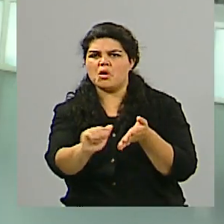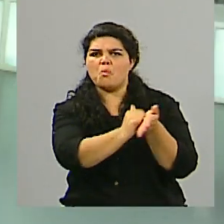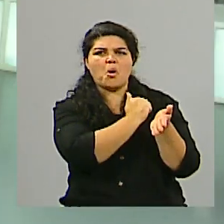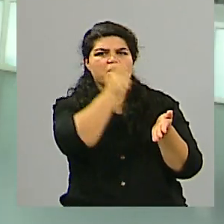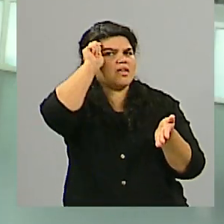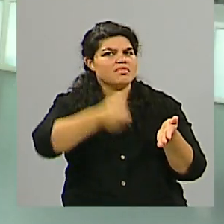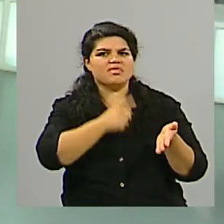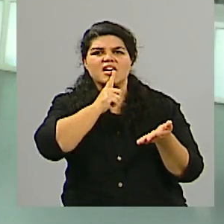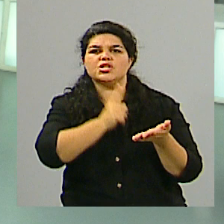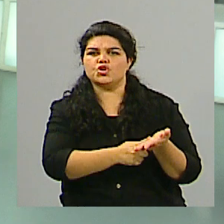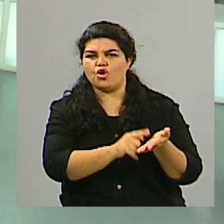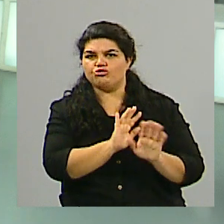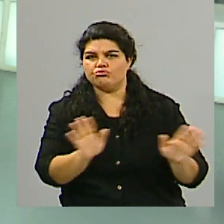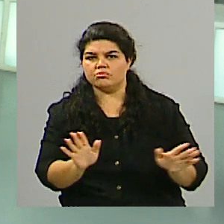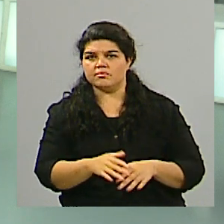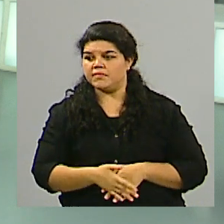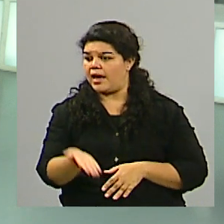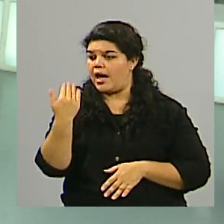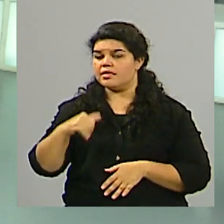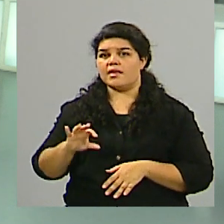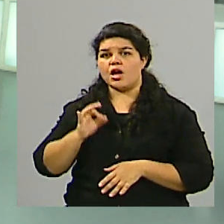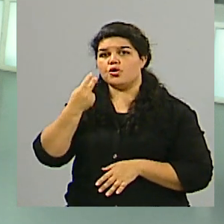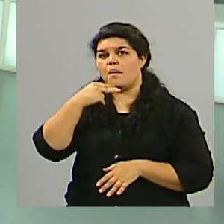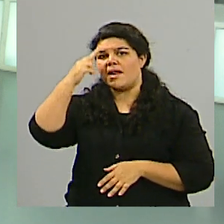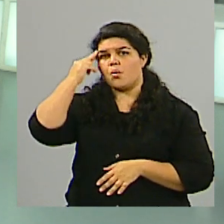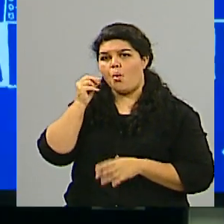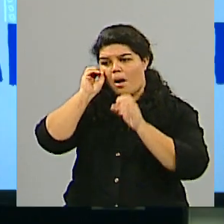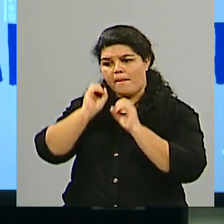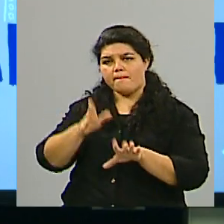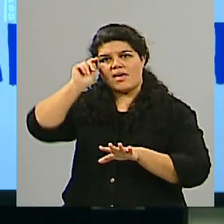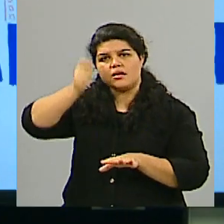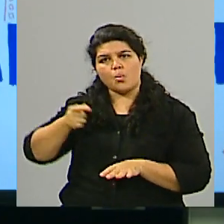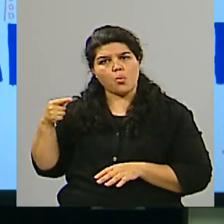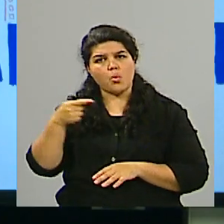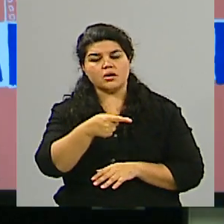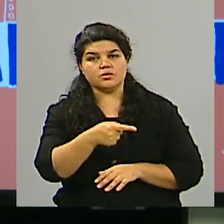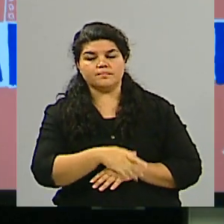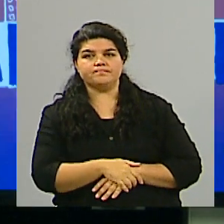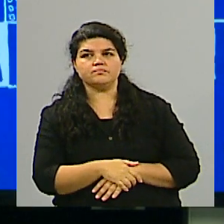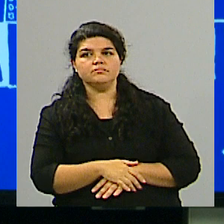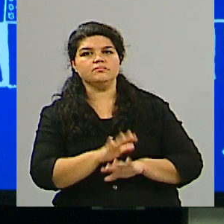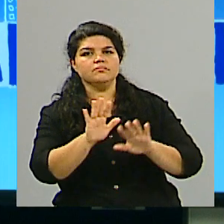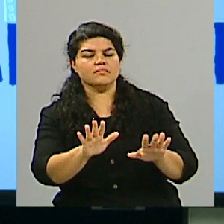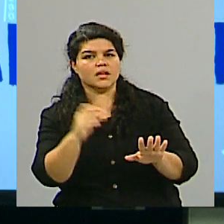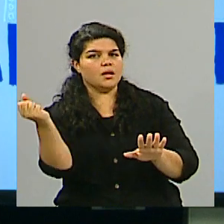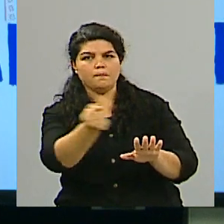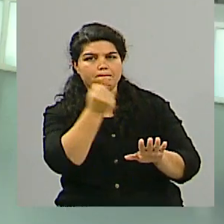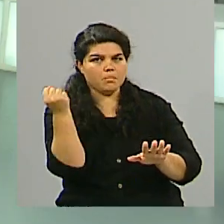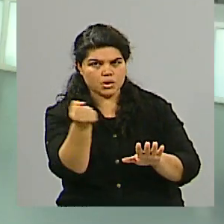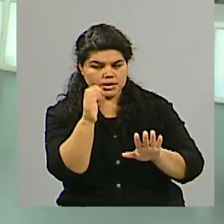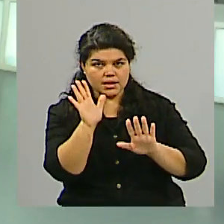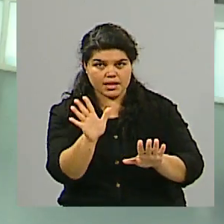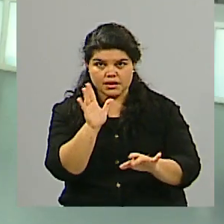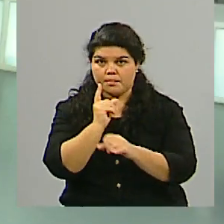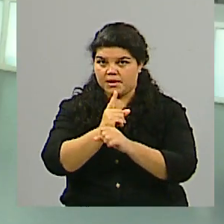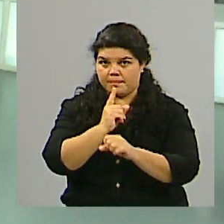causa, cuyo hecho empezó en el 2009? Sí, lo que es importante por ahí es poner en perspectiva,